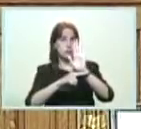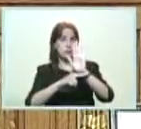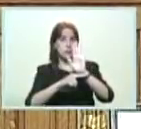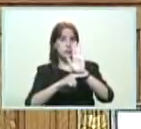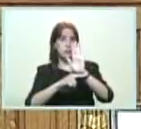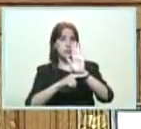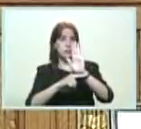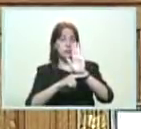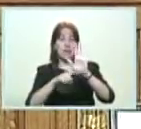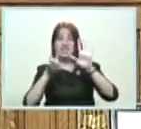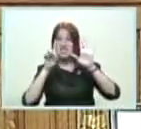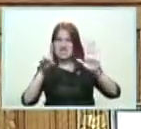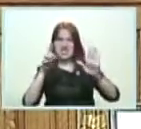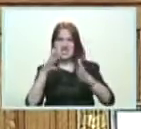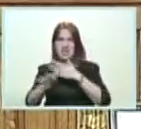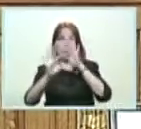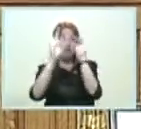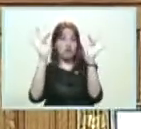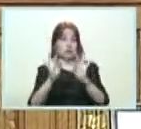En sexto lugar,